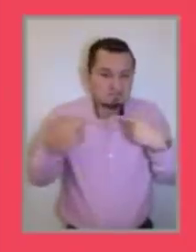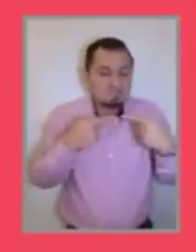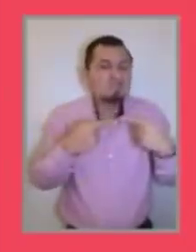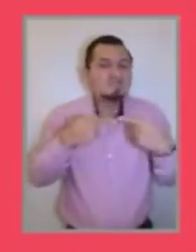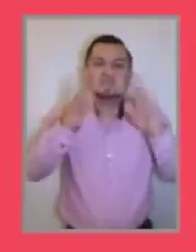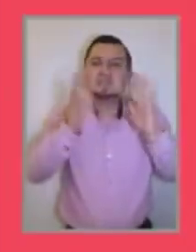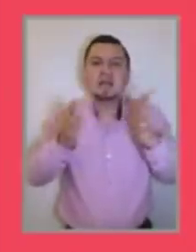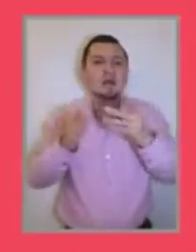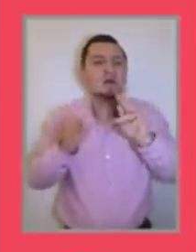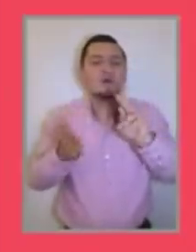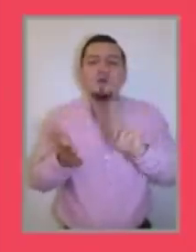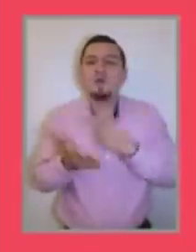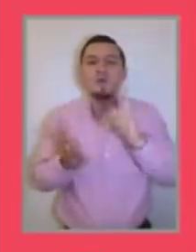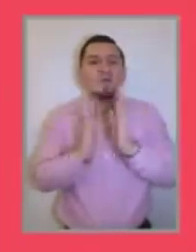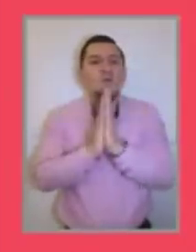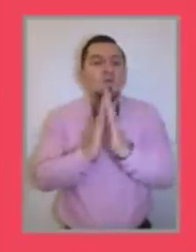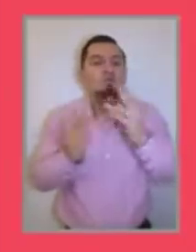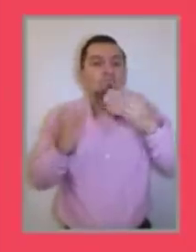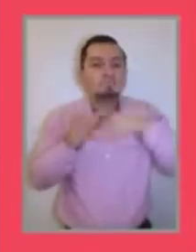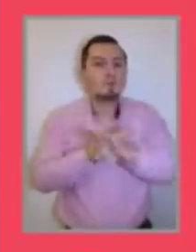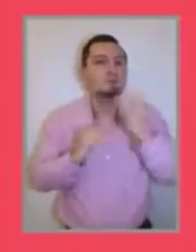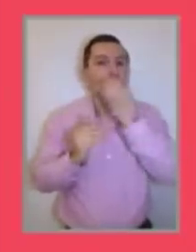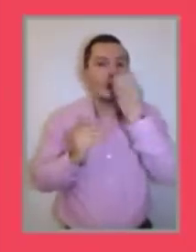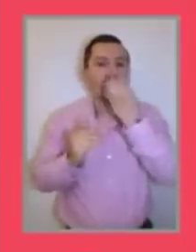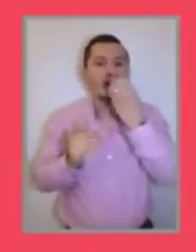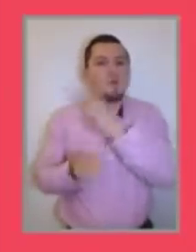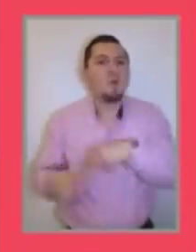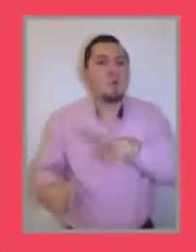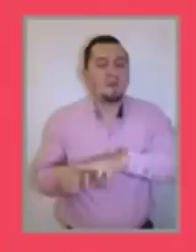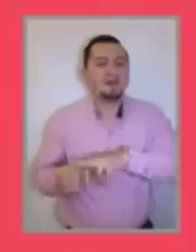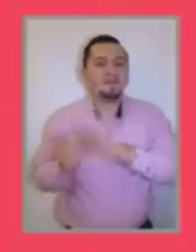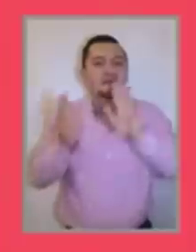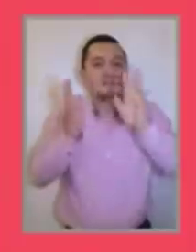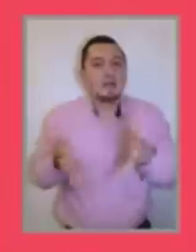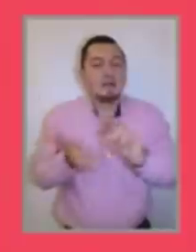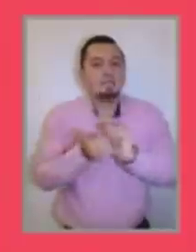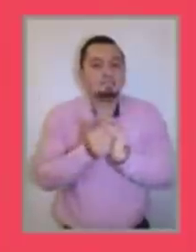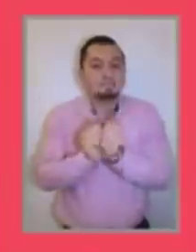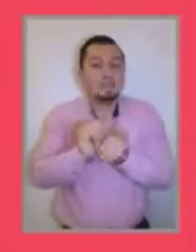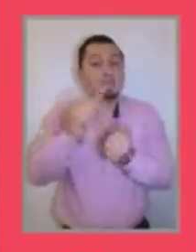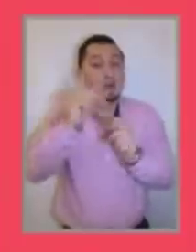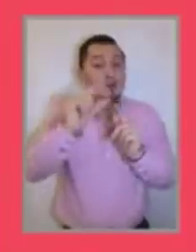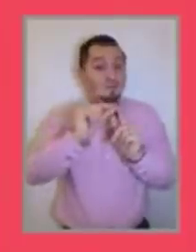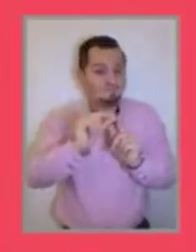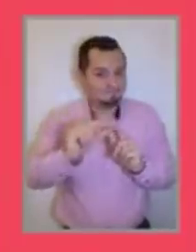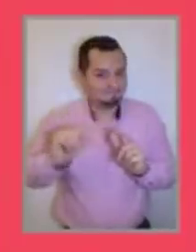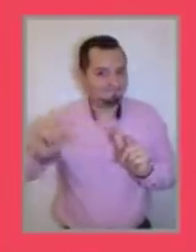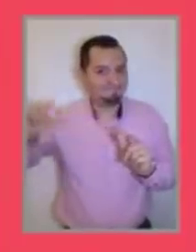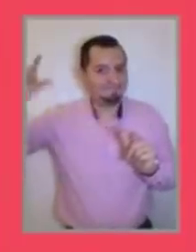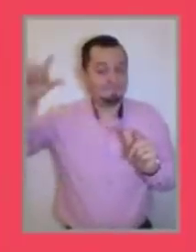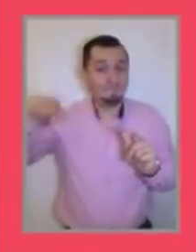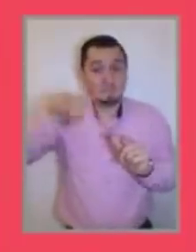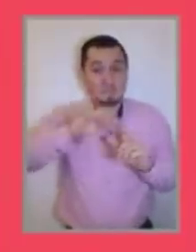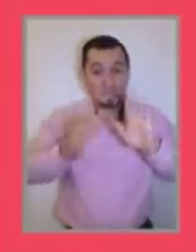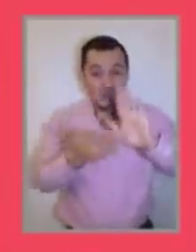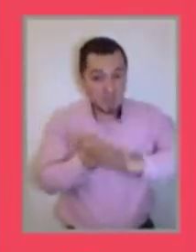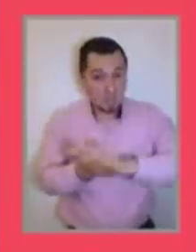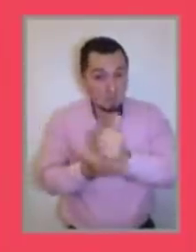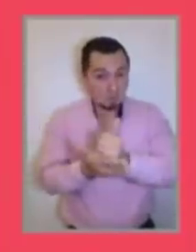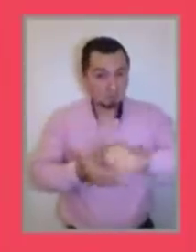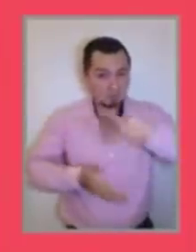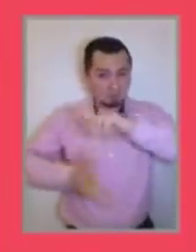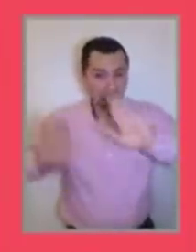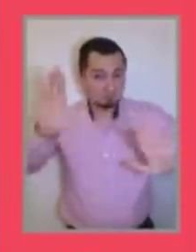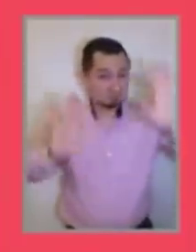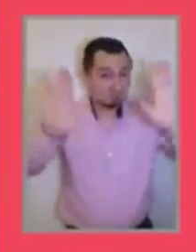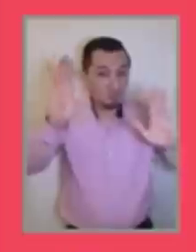hoy es que se ha logrado por consenso aprobar una propuesta en la mesa